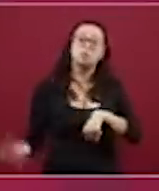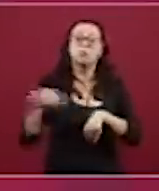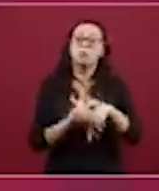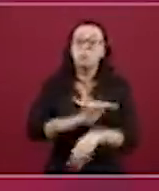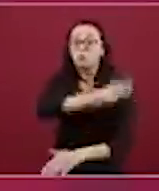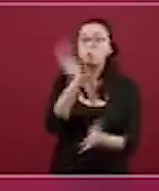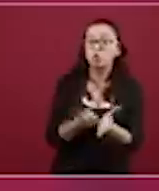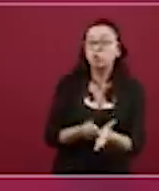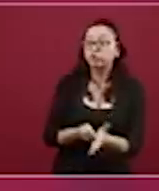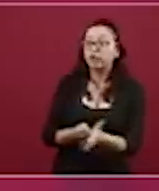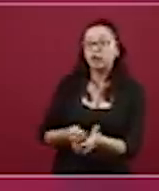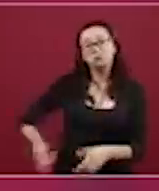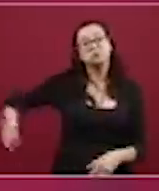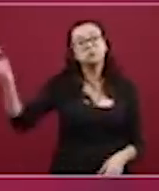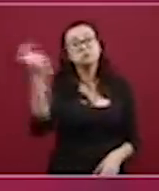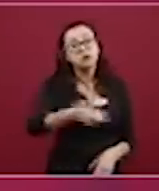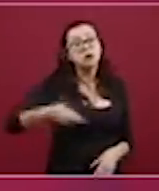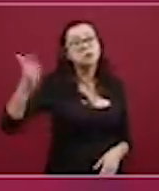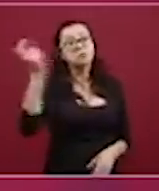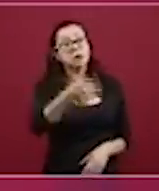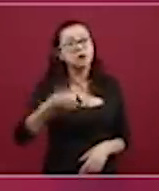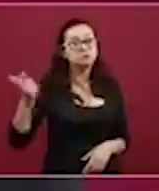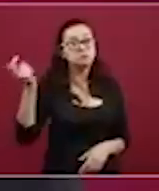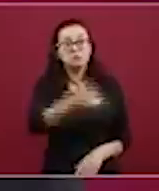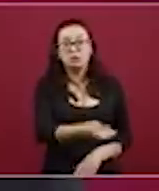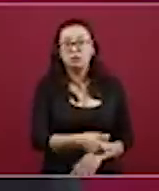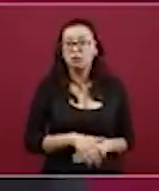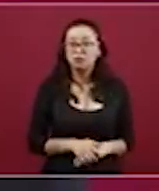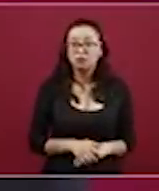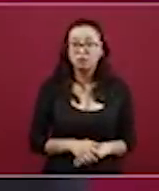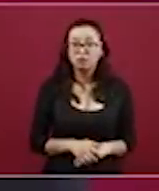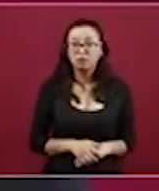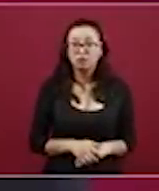a la empresa. Yo espero que